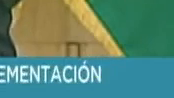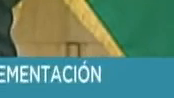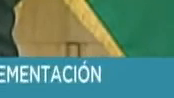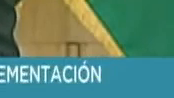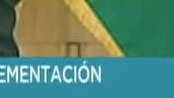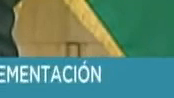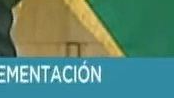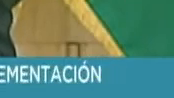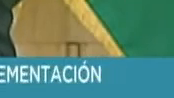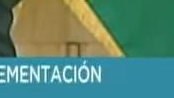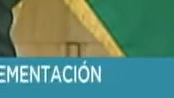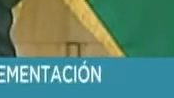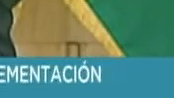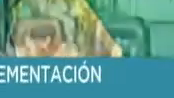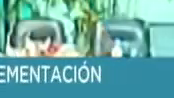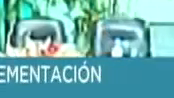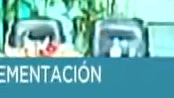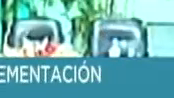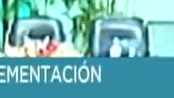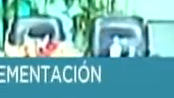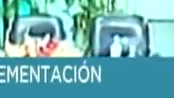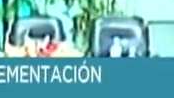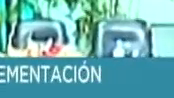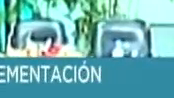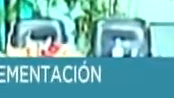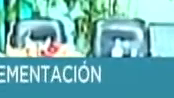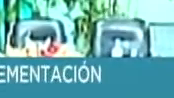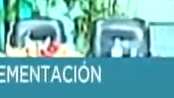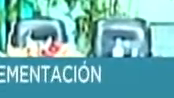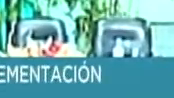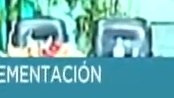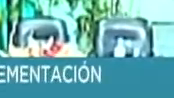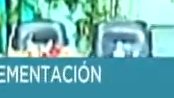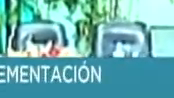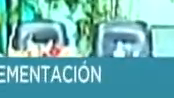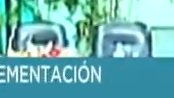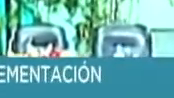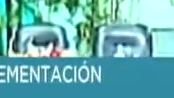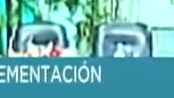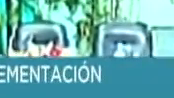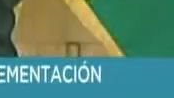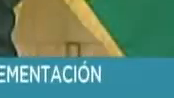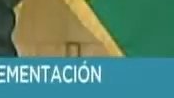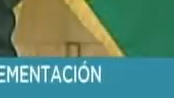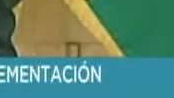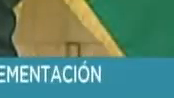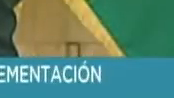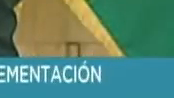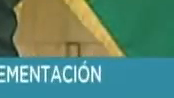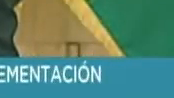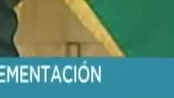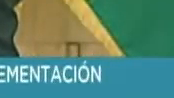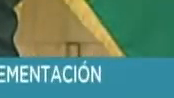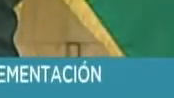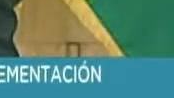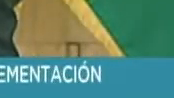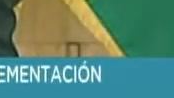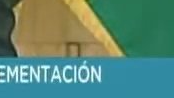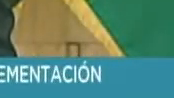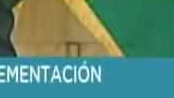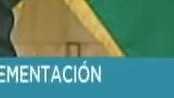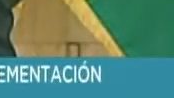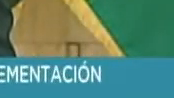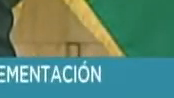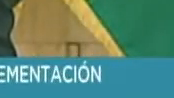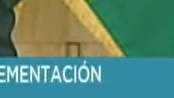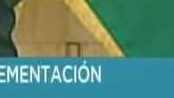Chávez en el año 2005. Bueno, ya dentro del espíritu del ALBA, que apenas había